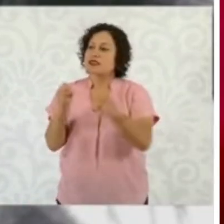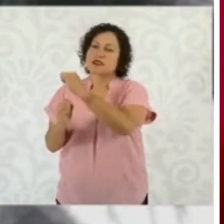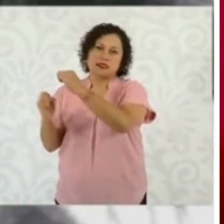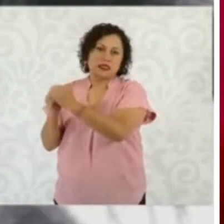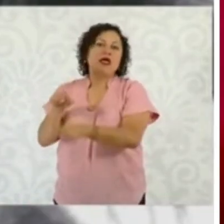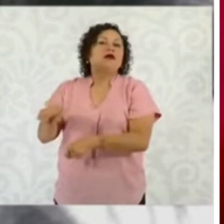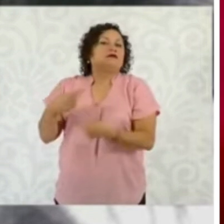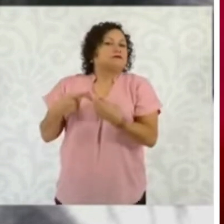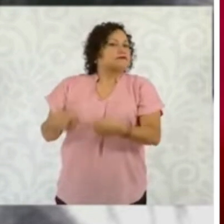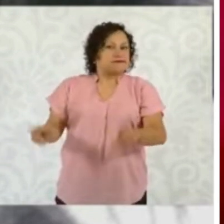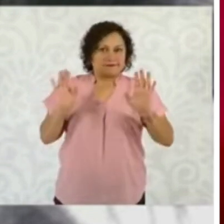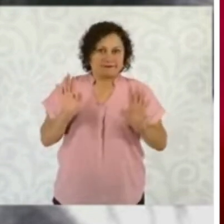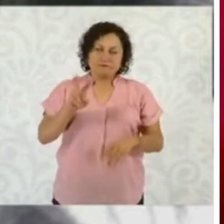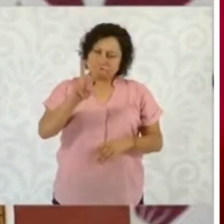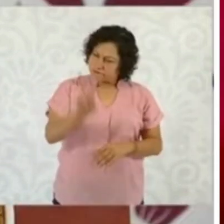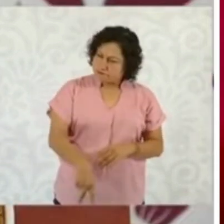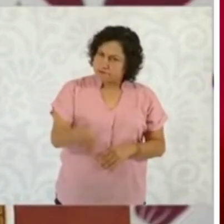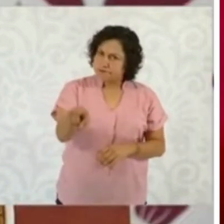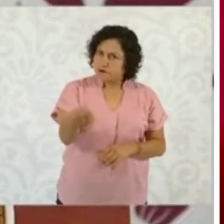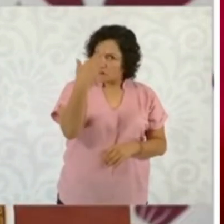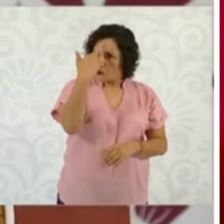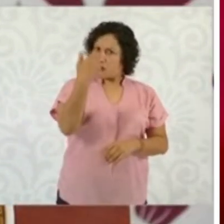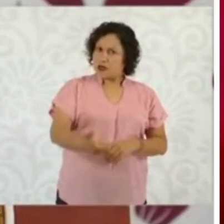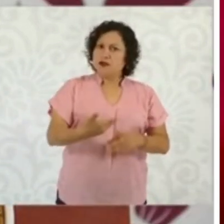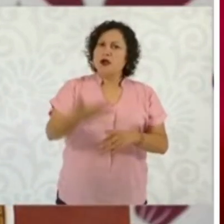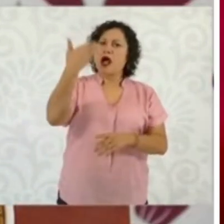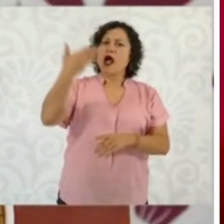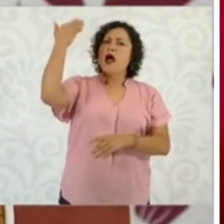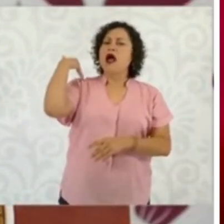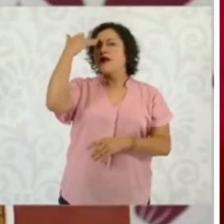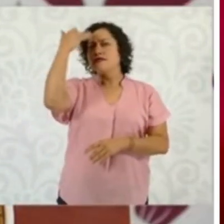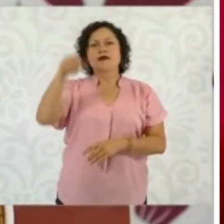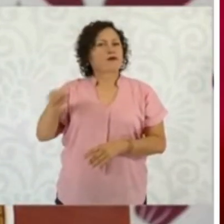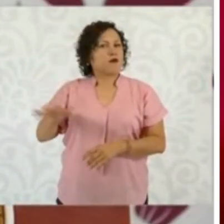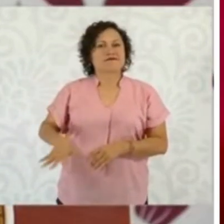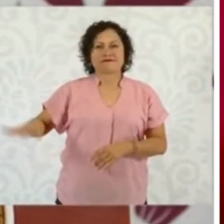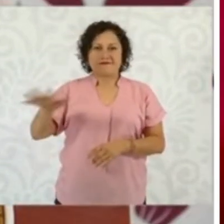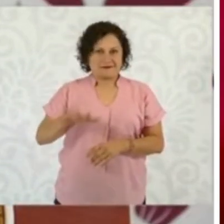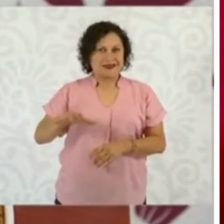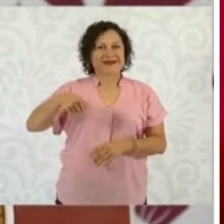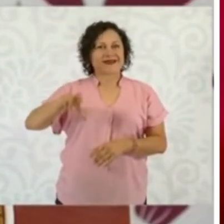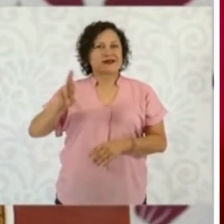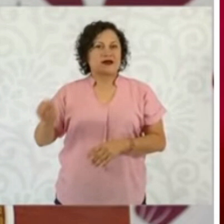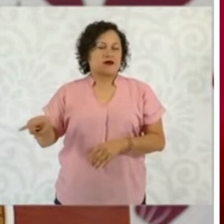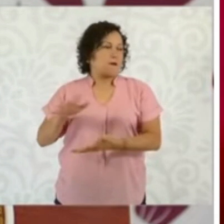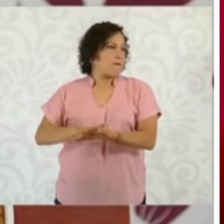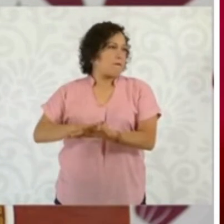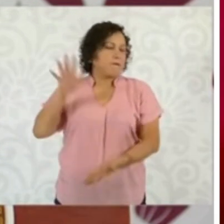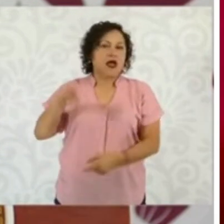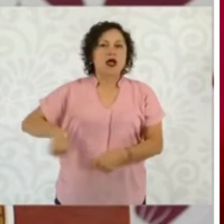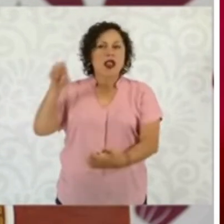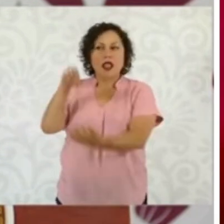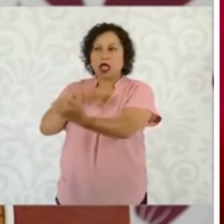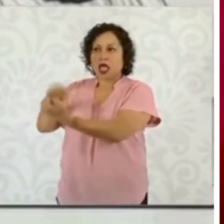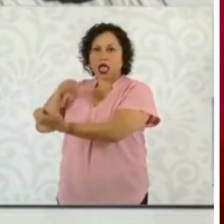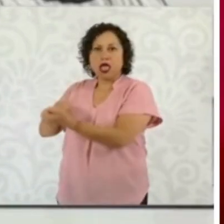sobre ejidos. Sí es verdad, durante mucho tiempo, particularmente en Quintana Roo, se hizo muchísimo fraude, incluso sobre